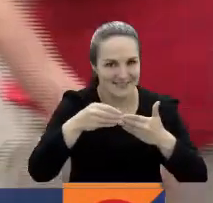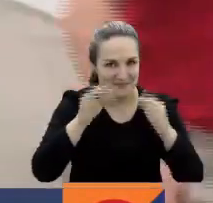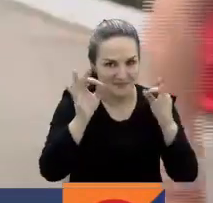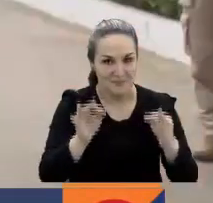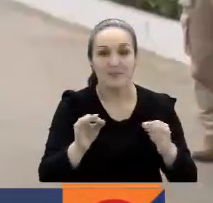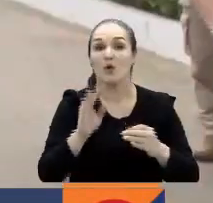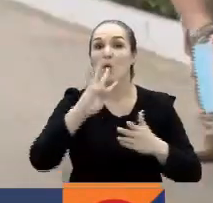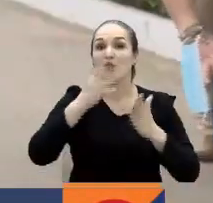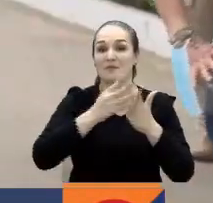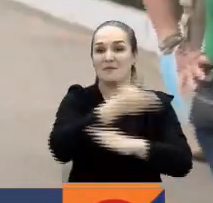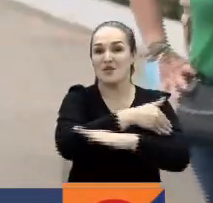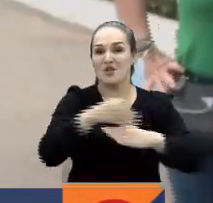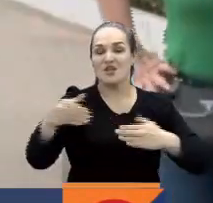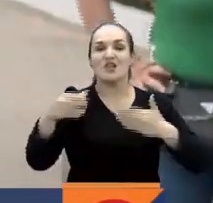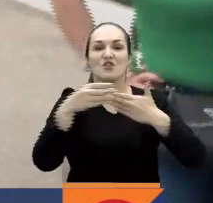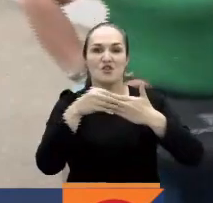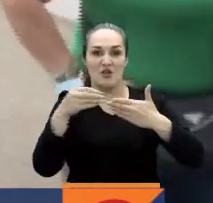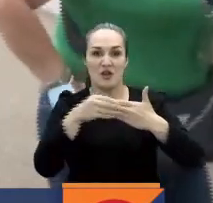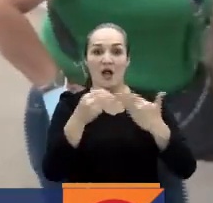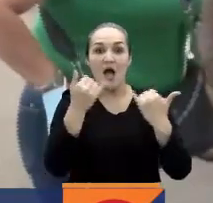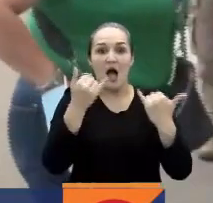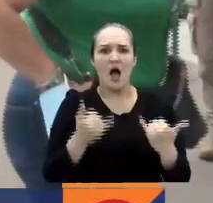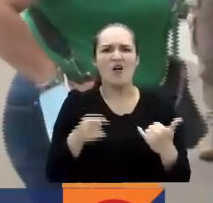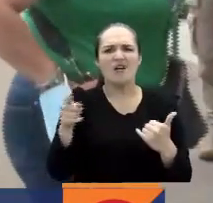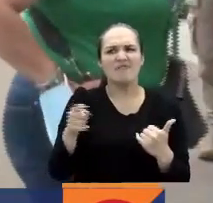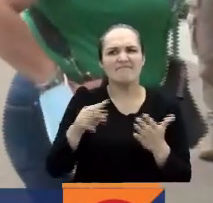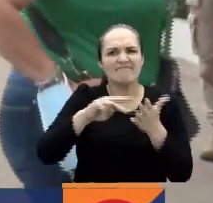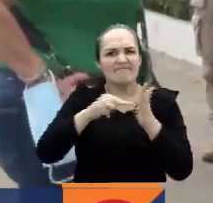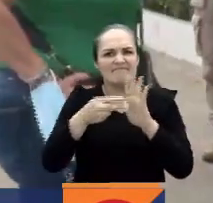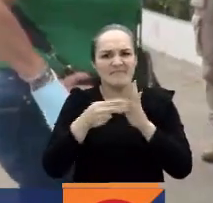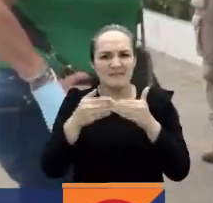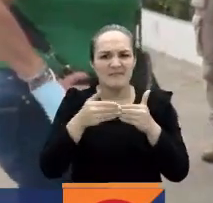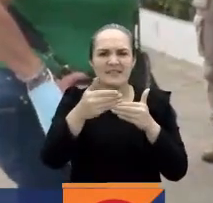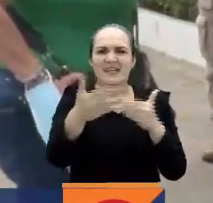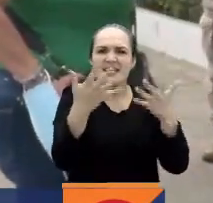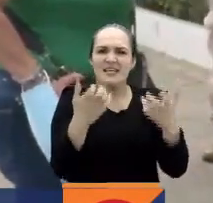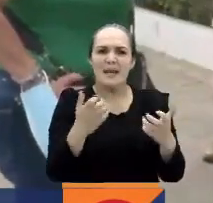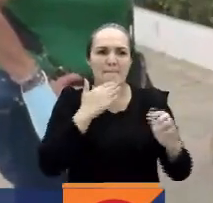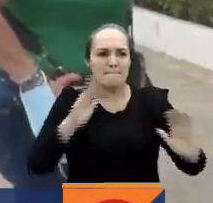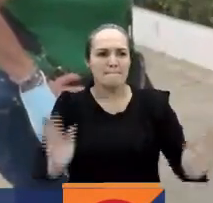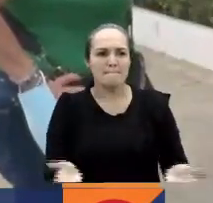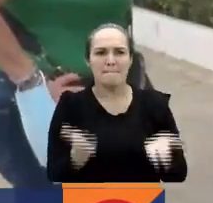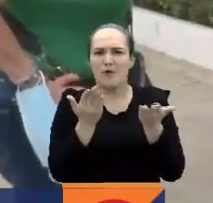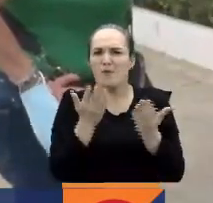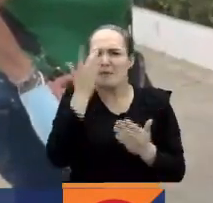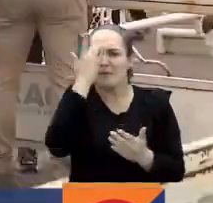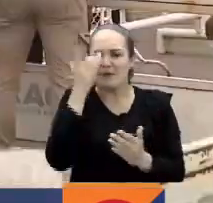de la apertura y del balance comercial de esta frontera entre Colombia y Venezuela.